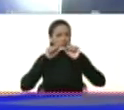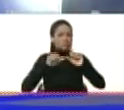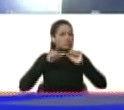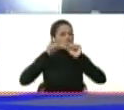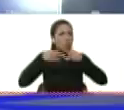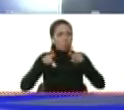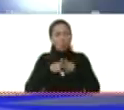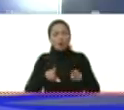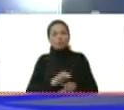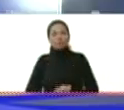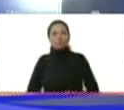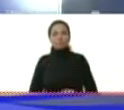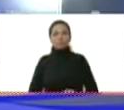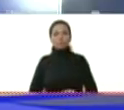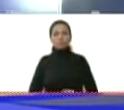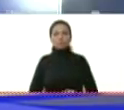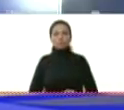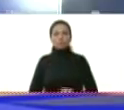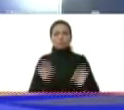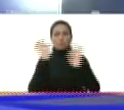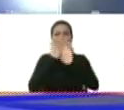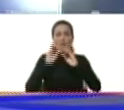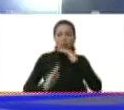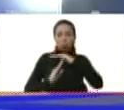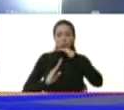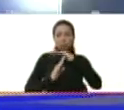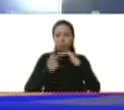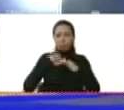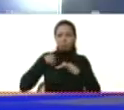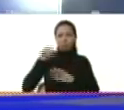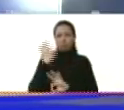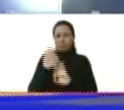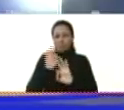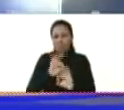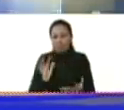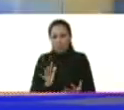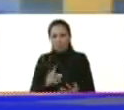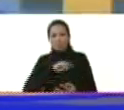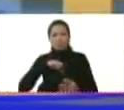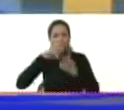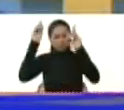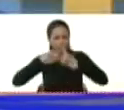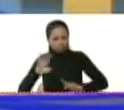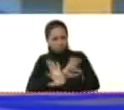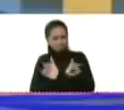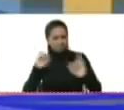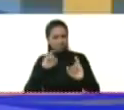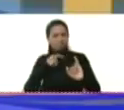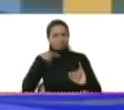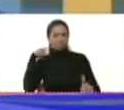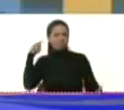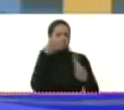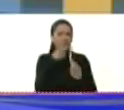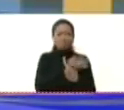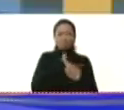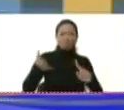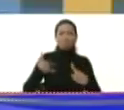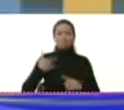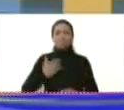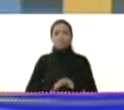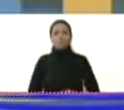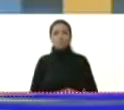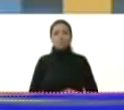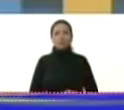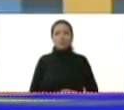nos detendrá. Nada ni nadie, nadie. Estamos decididos, nosotros, el